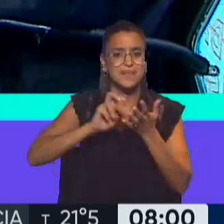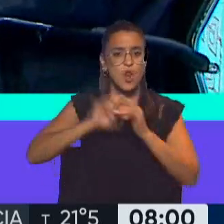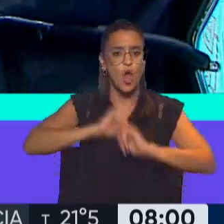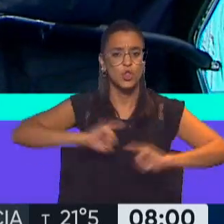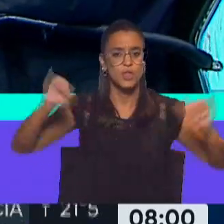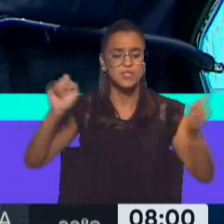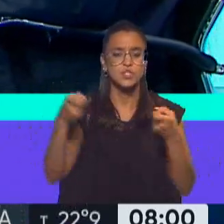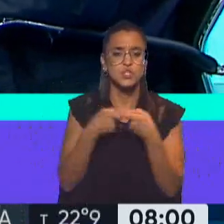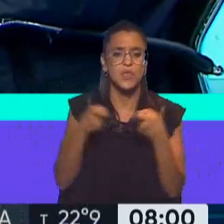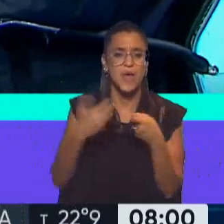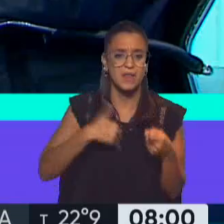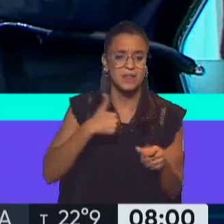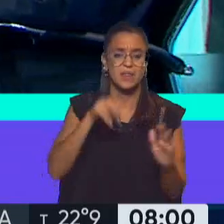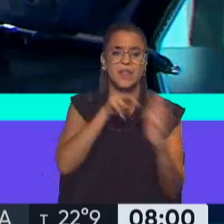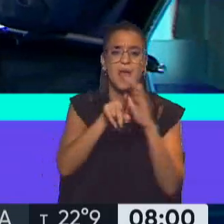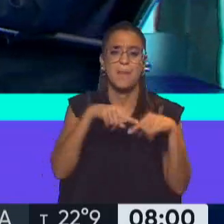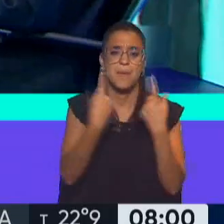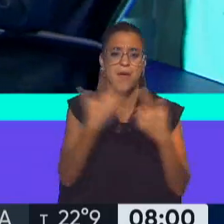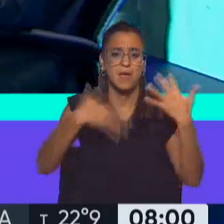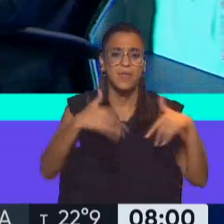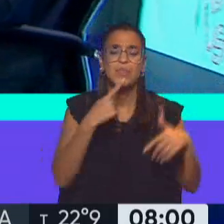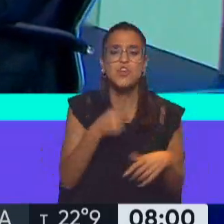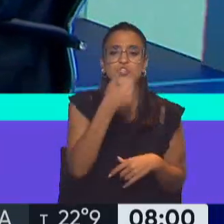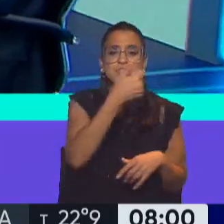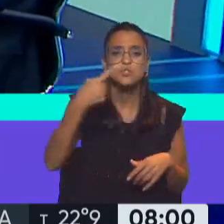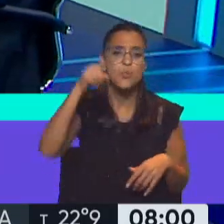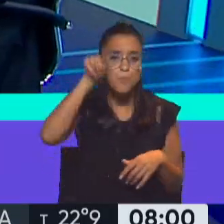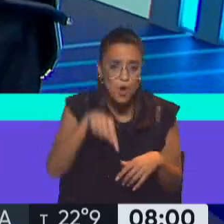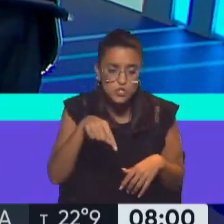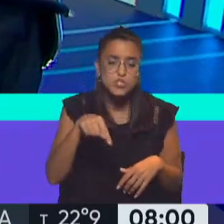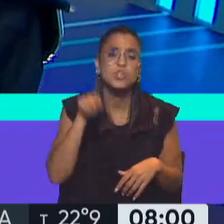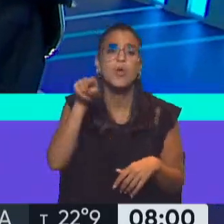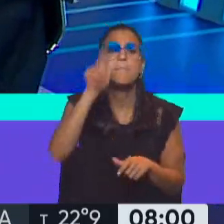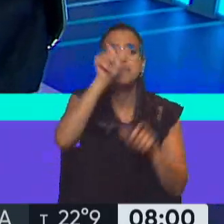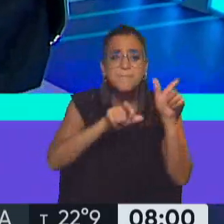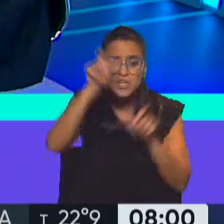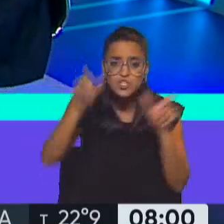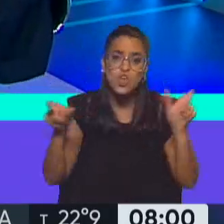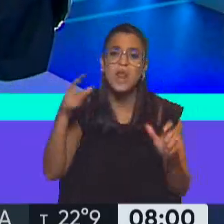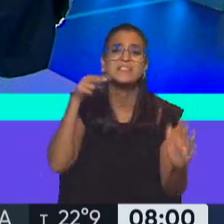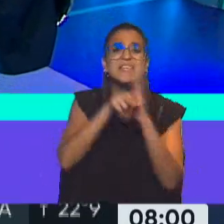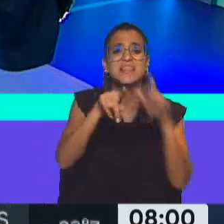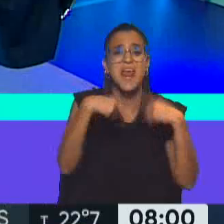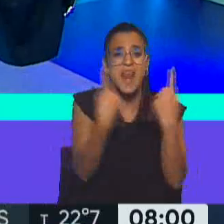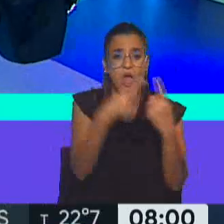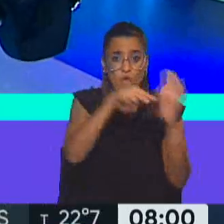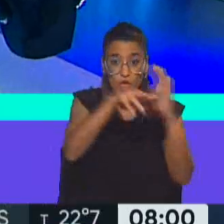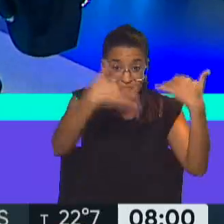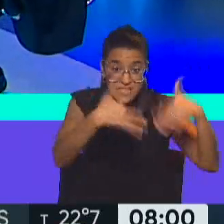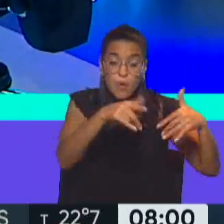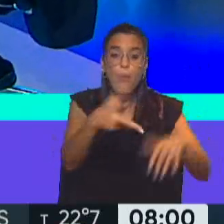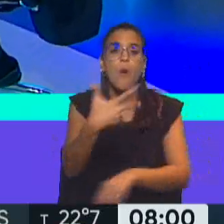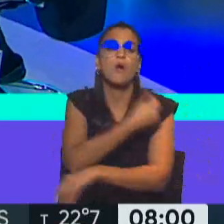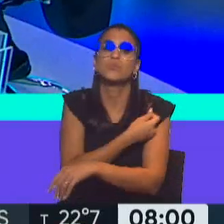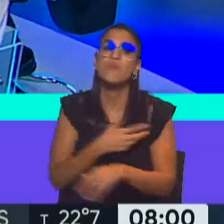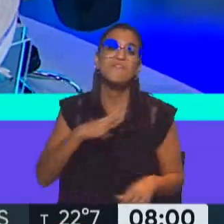de la Sociedad Argentina de Terapia Intensiva. Detalló que el 61% de los pacientes internados en terapia intensiva tienen